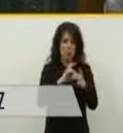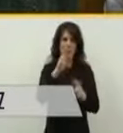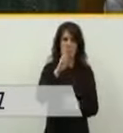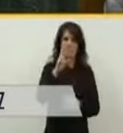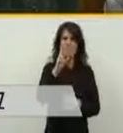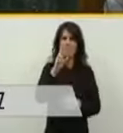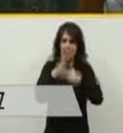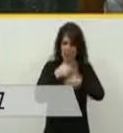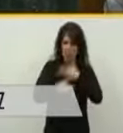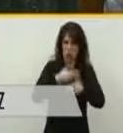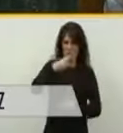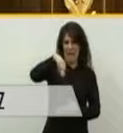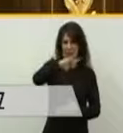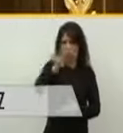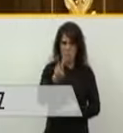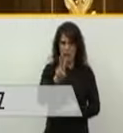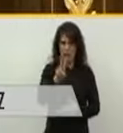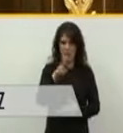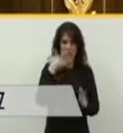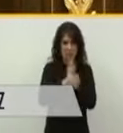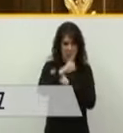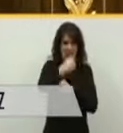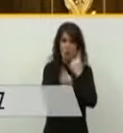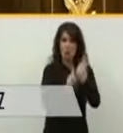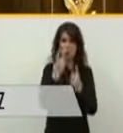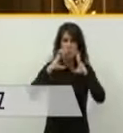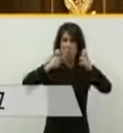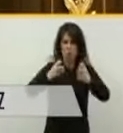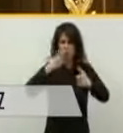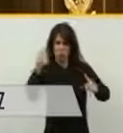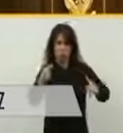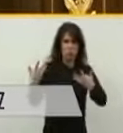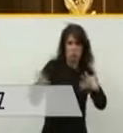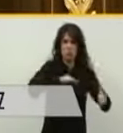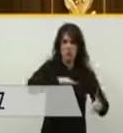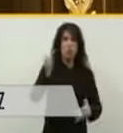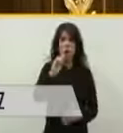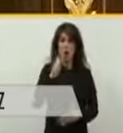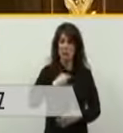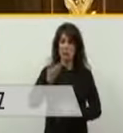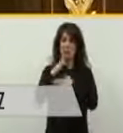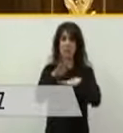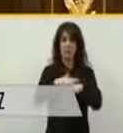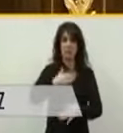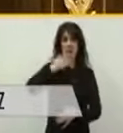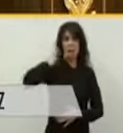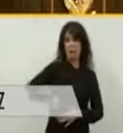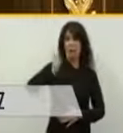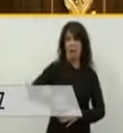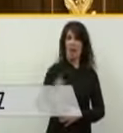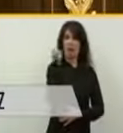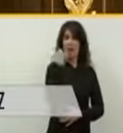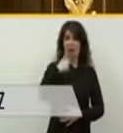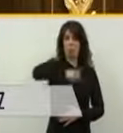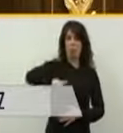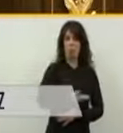políticas catalanas aquí, que no son monstruos, que son representantes de la soberanía popular y que, aunque no estemos de acuerdo, no quieren que el Partido